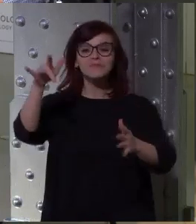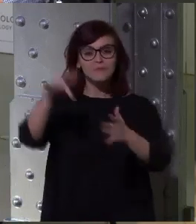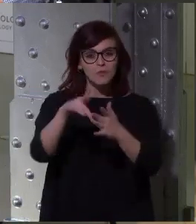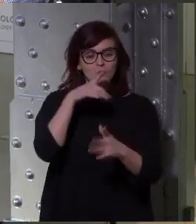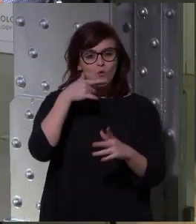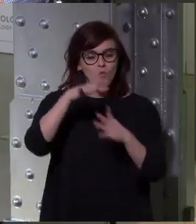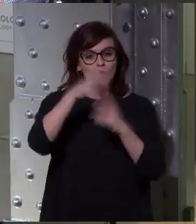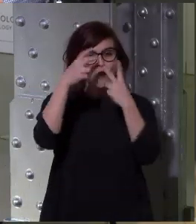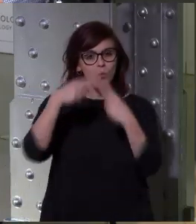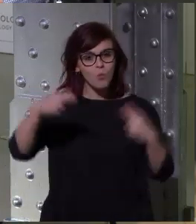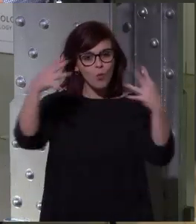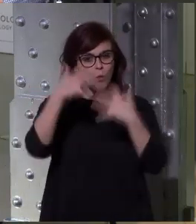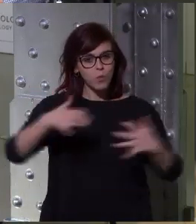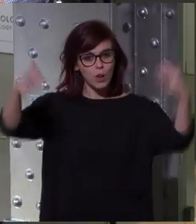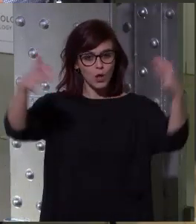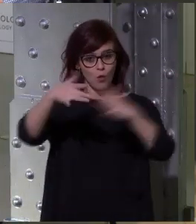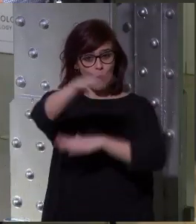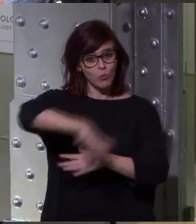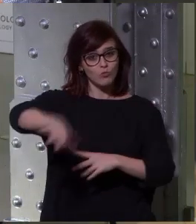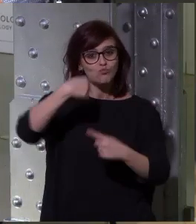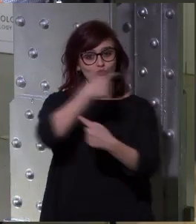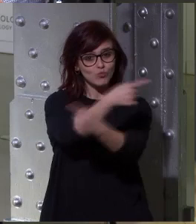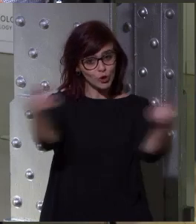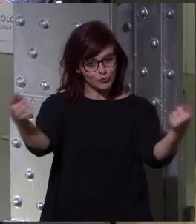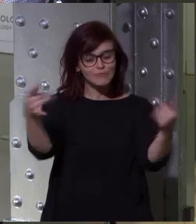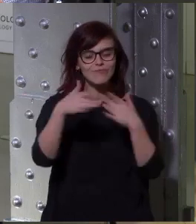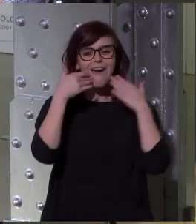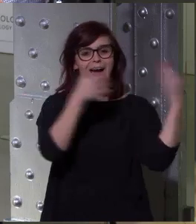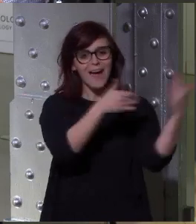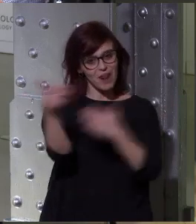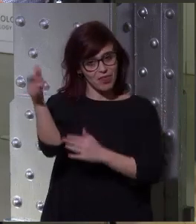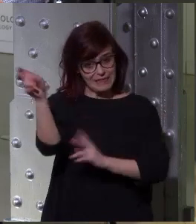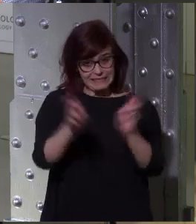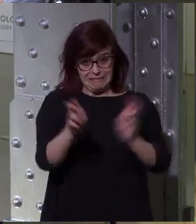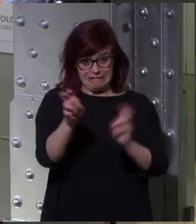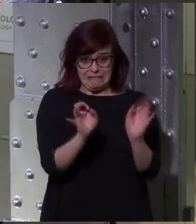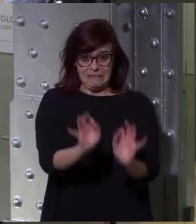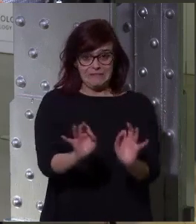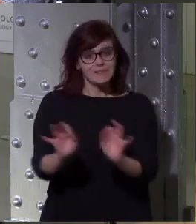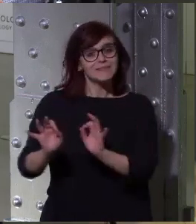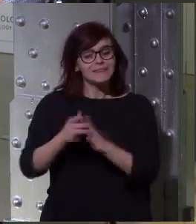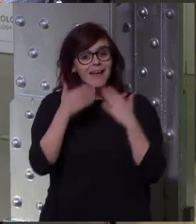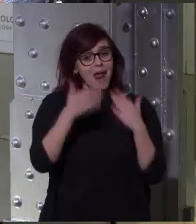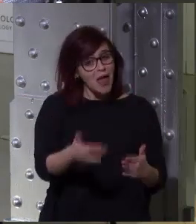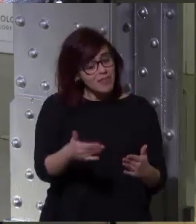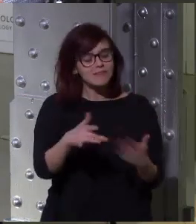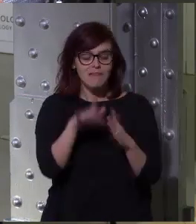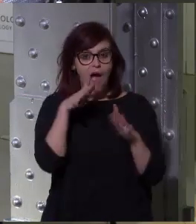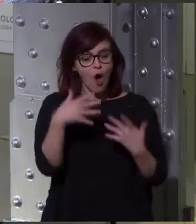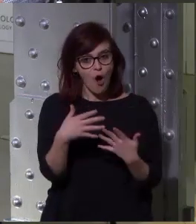ante un público tan diverso como sois vosotros. Os agradezco que os hayáis acercado y nos